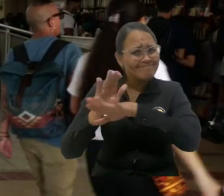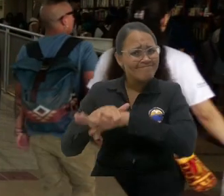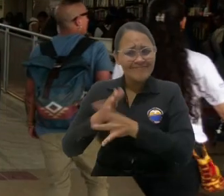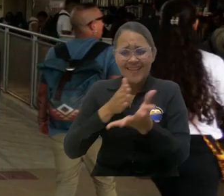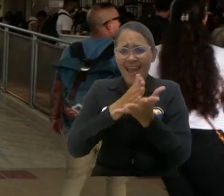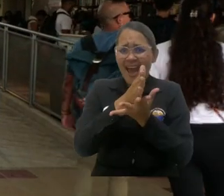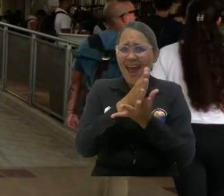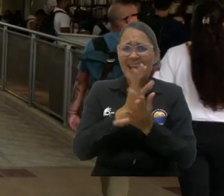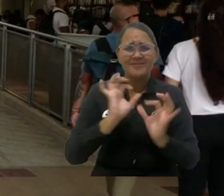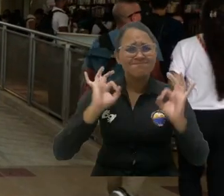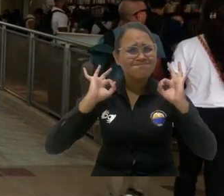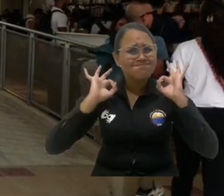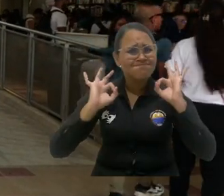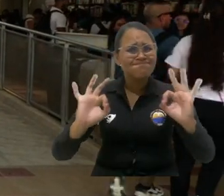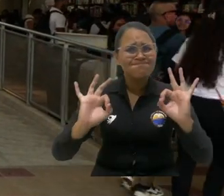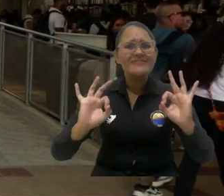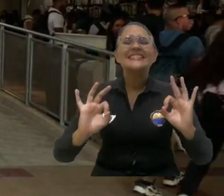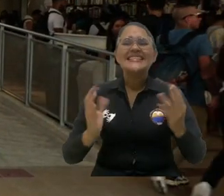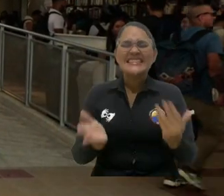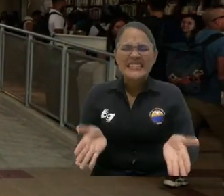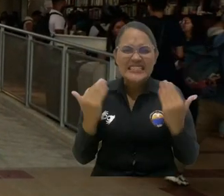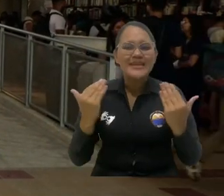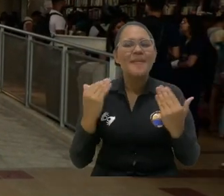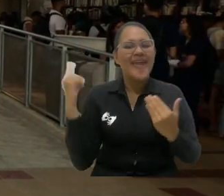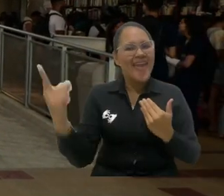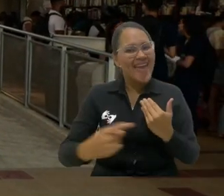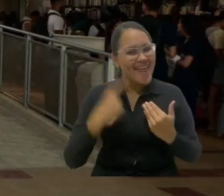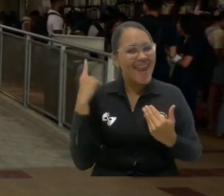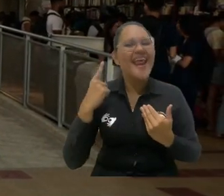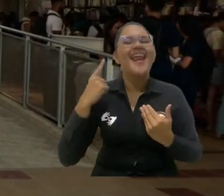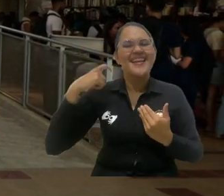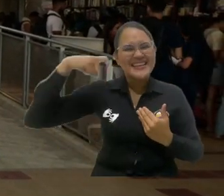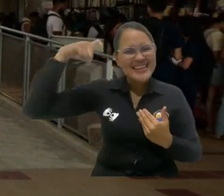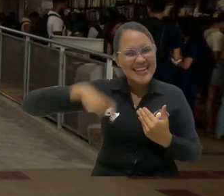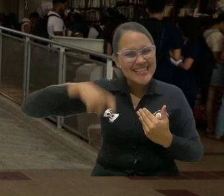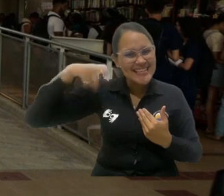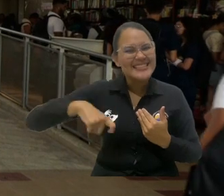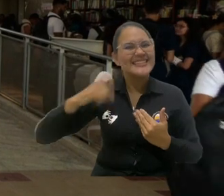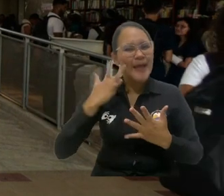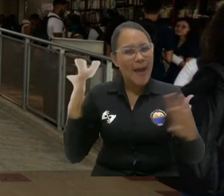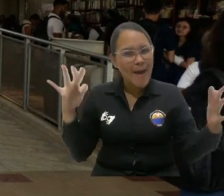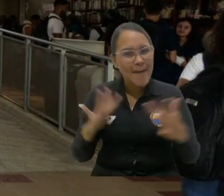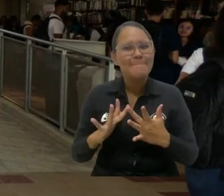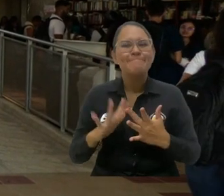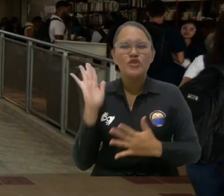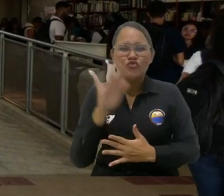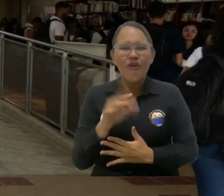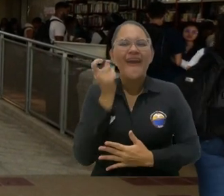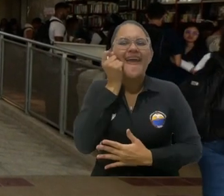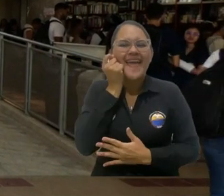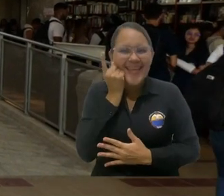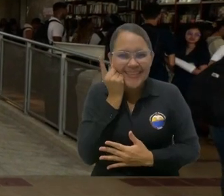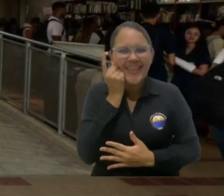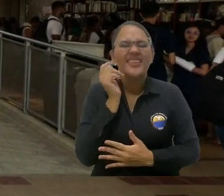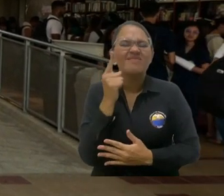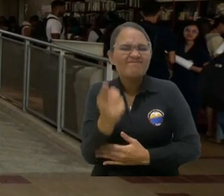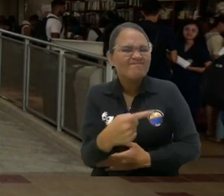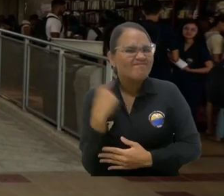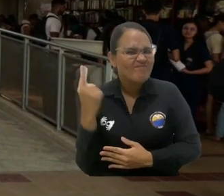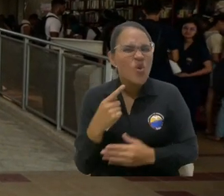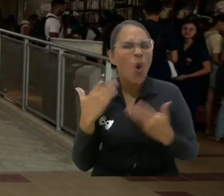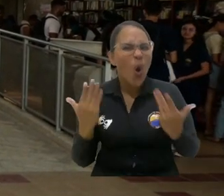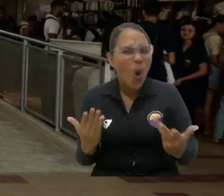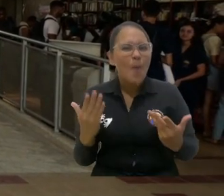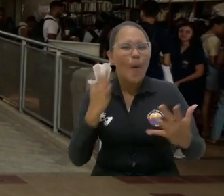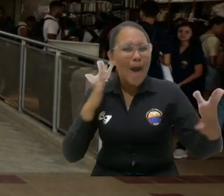Esta carrera o este programa en particular hace una integralidad de las necesidades que tenemos en territorio de conocer y entender la dinámica de